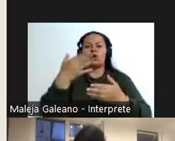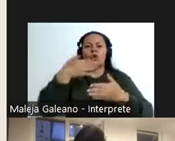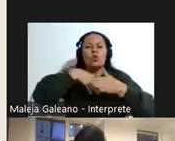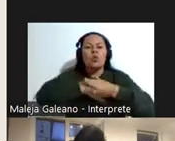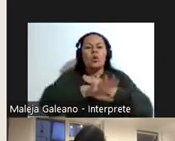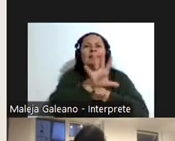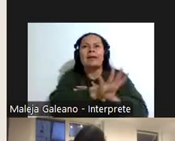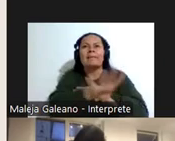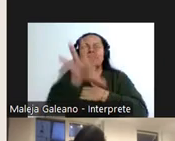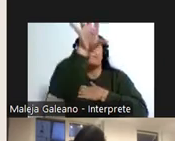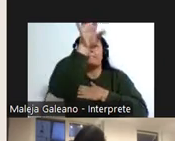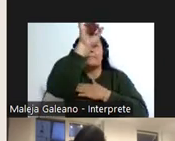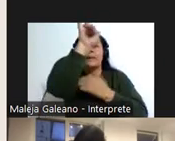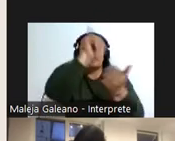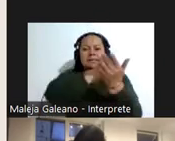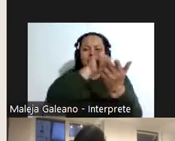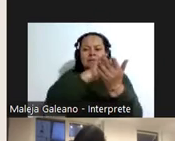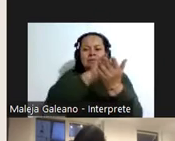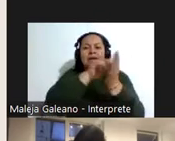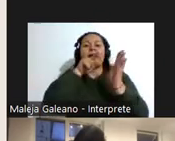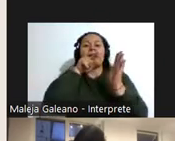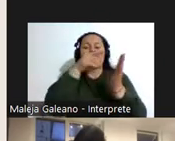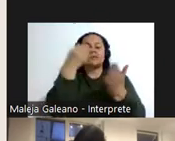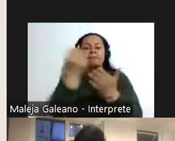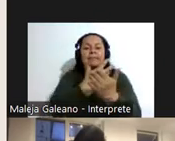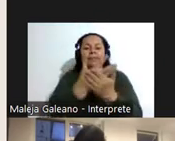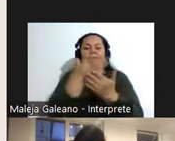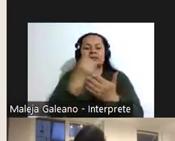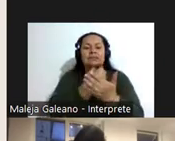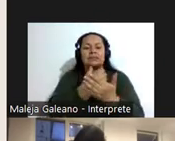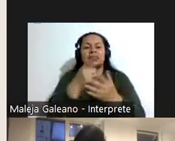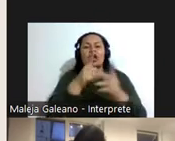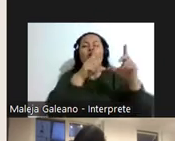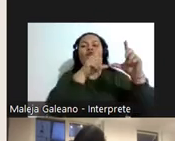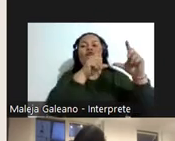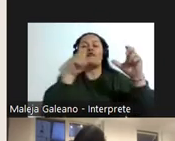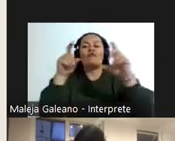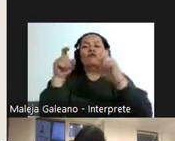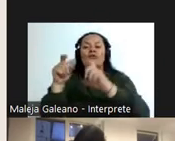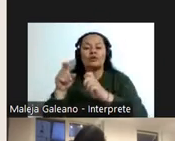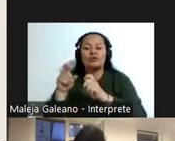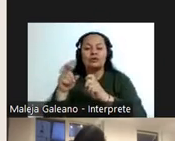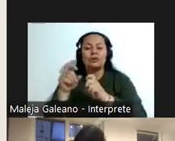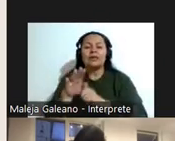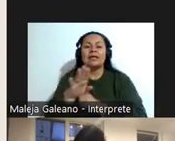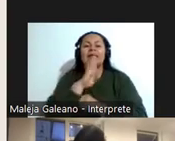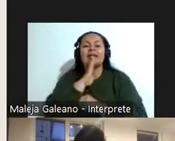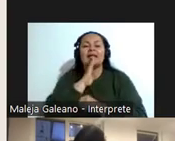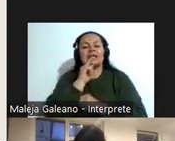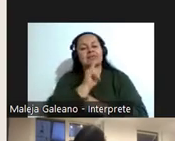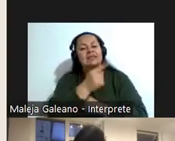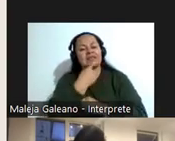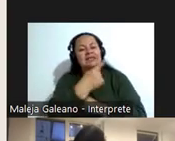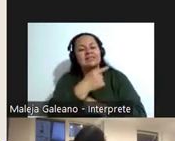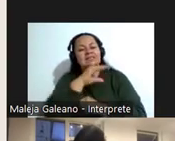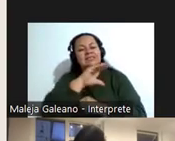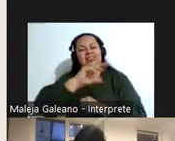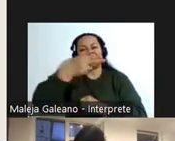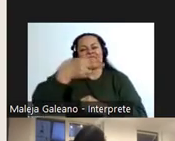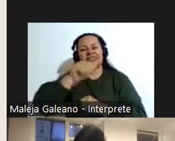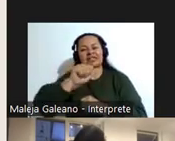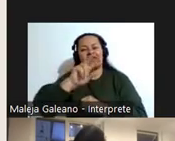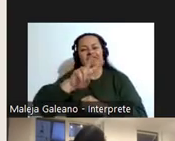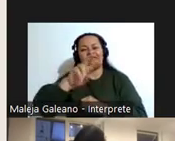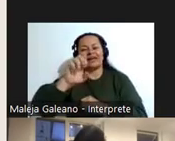mapas. En esta presentación hay una fotografía que he denominado Chabela y yo.